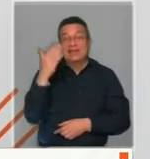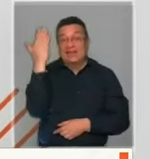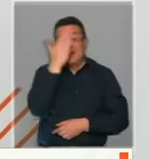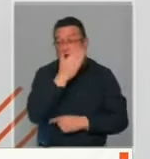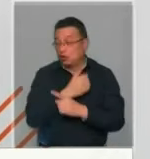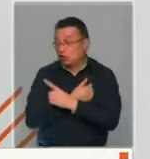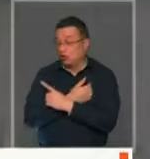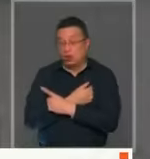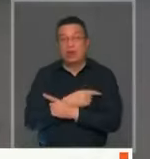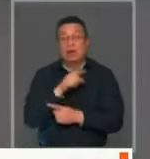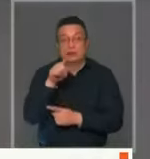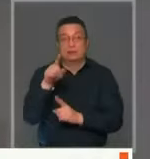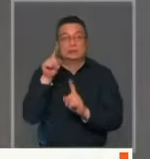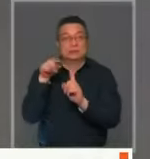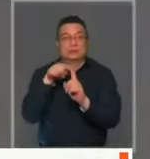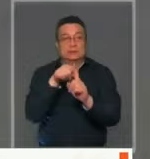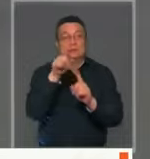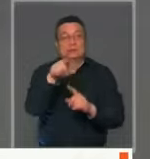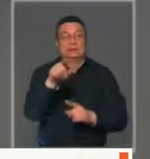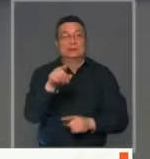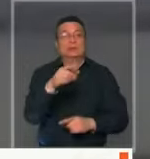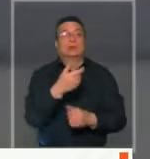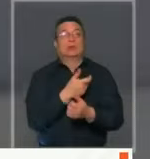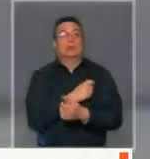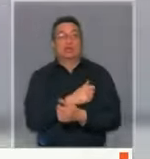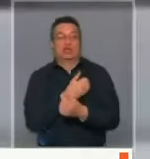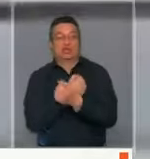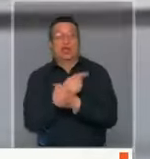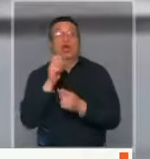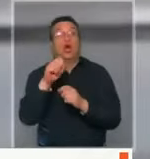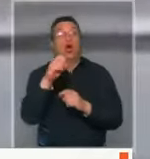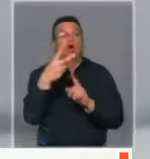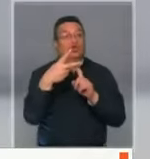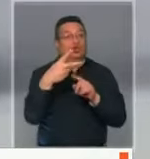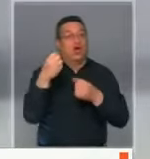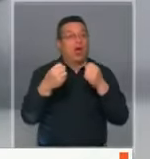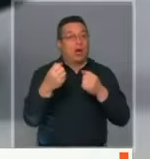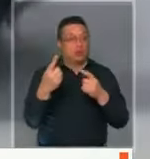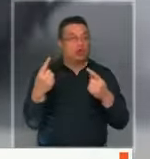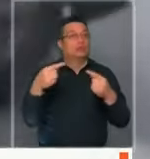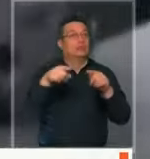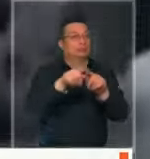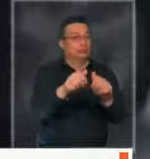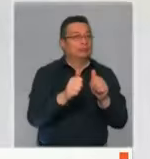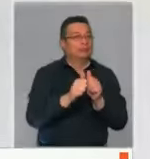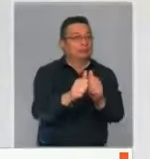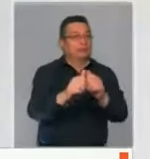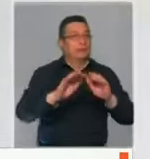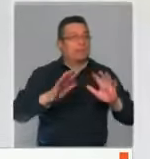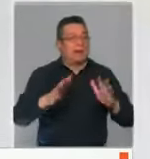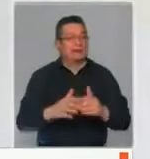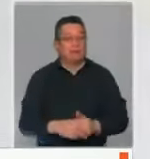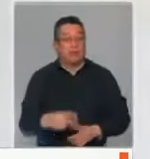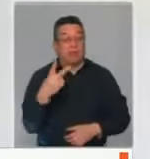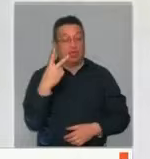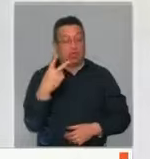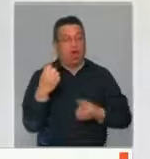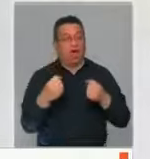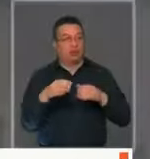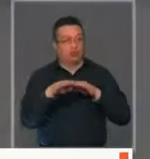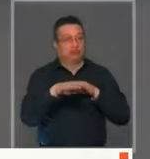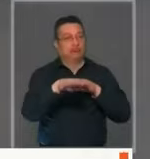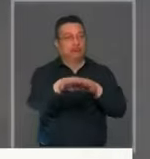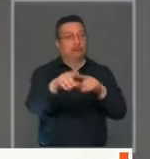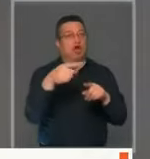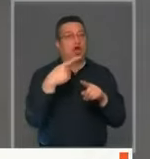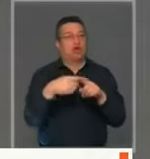principal pista que siguen las policías. También un segundo auto que habría participado en el supuesto secuestro. Eran dos vehículos, estaba acompañado